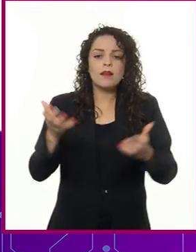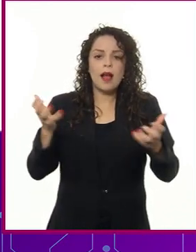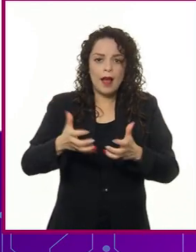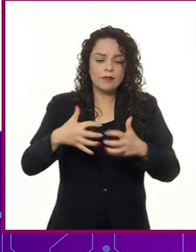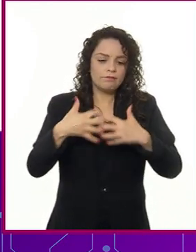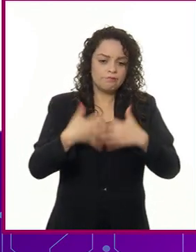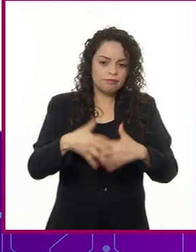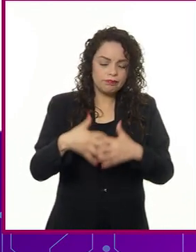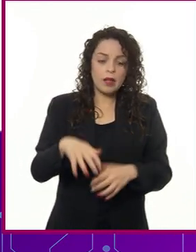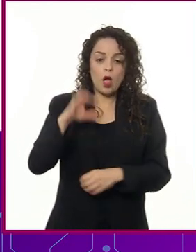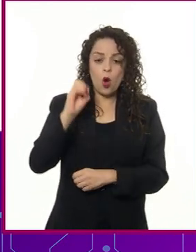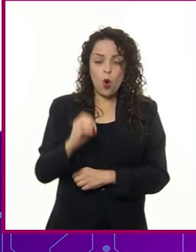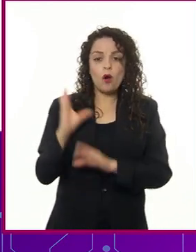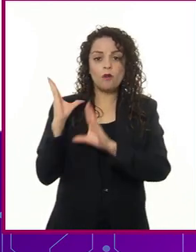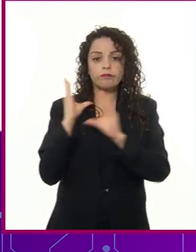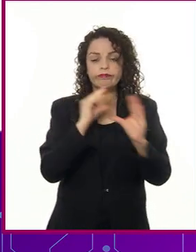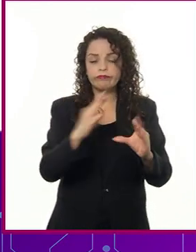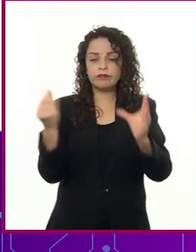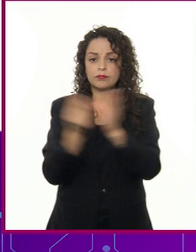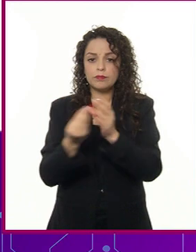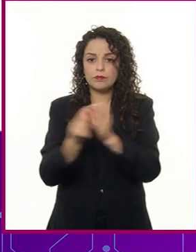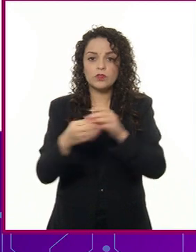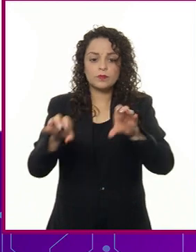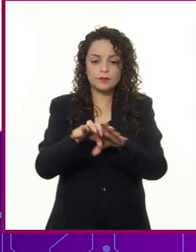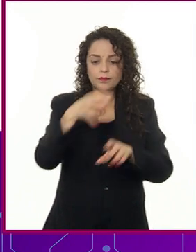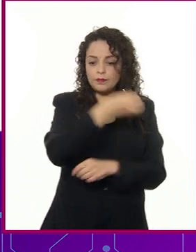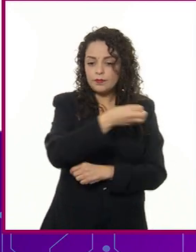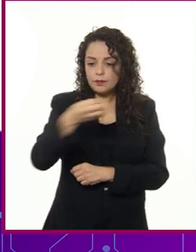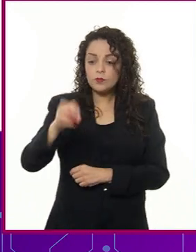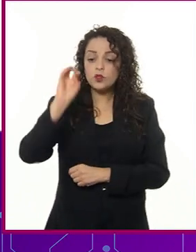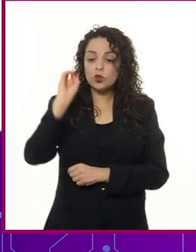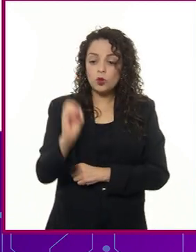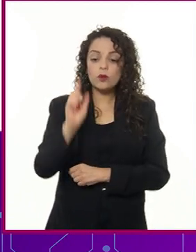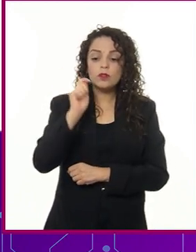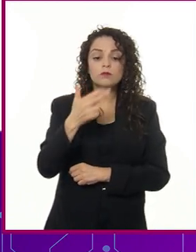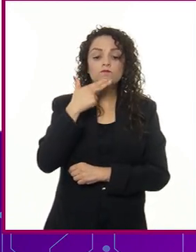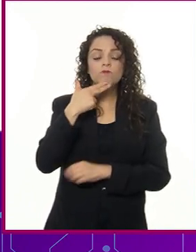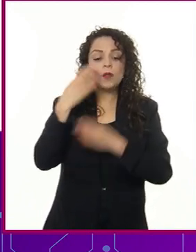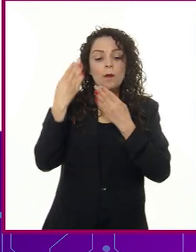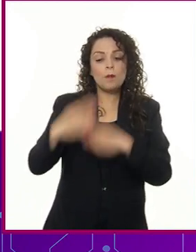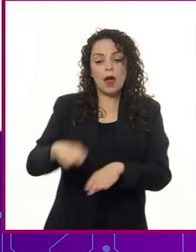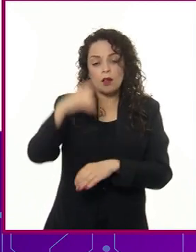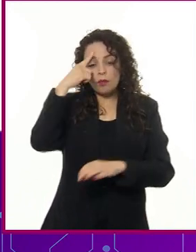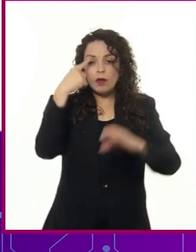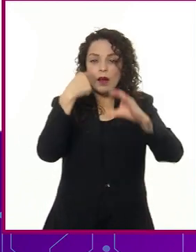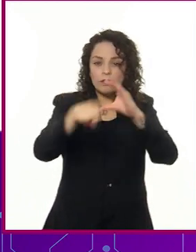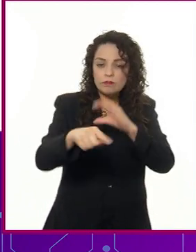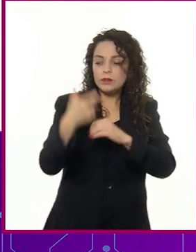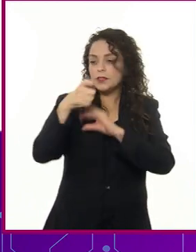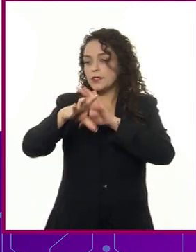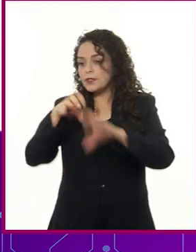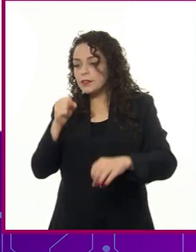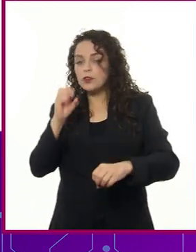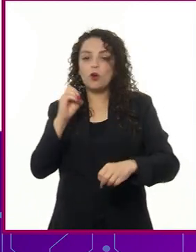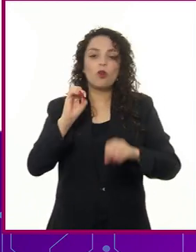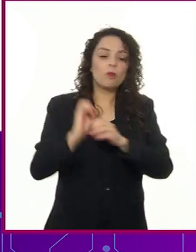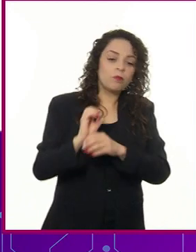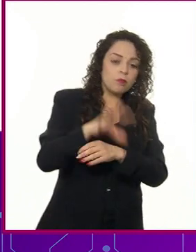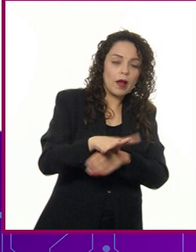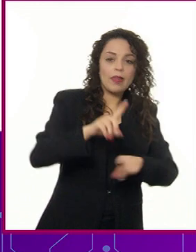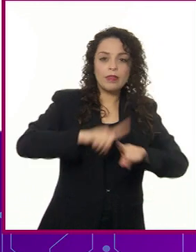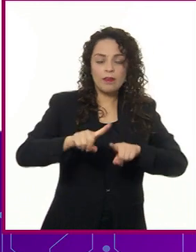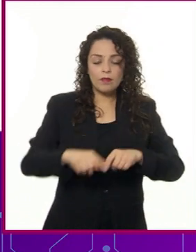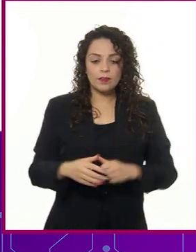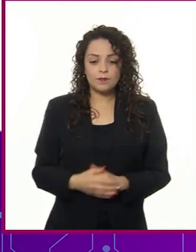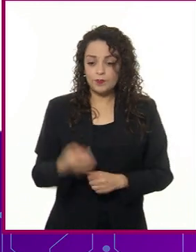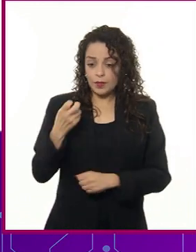de un evento de capacitación o en movimientos bancarios. La ventaja del diagrama de flujo es que puedes